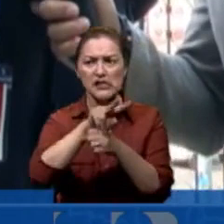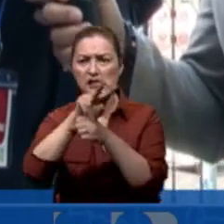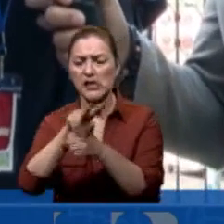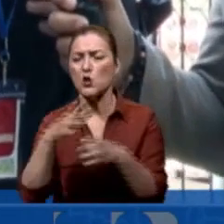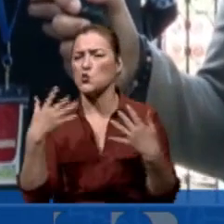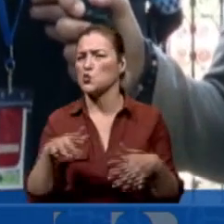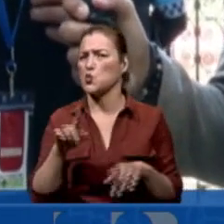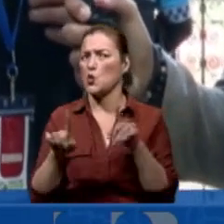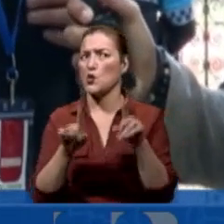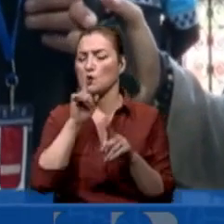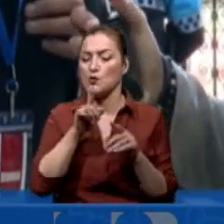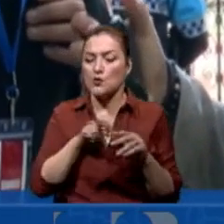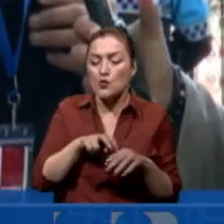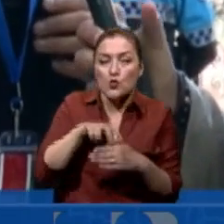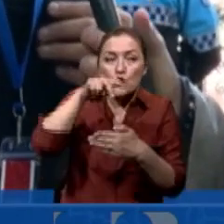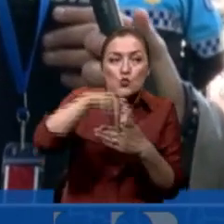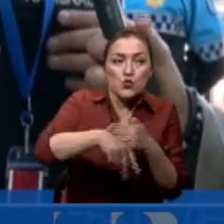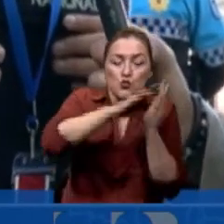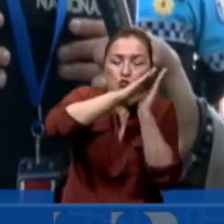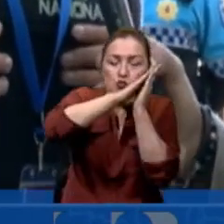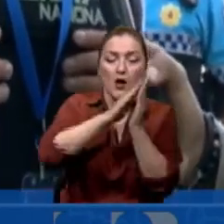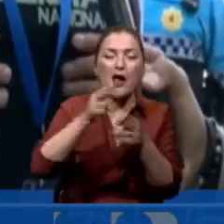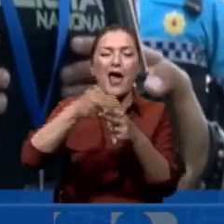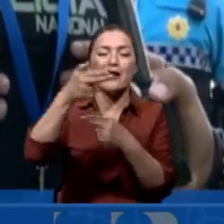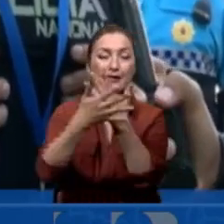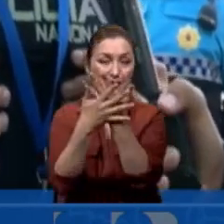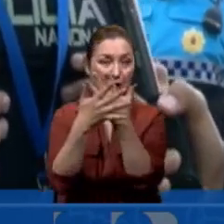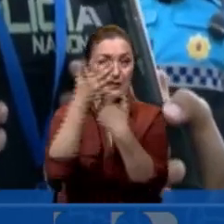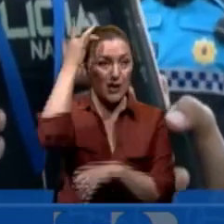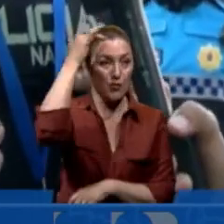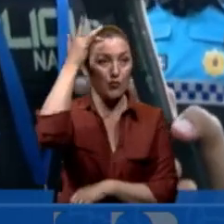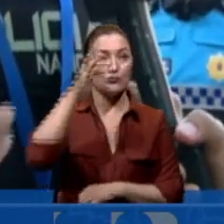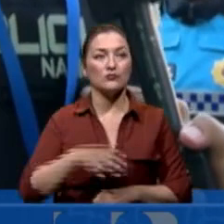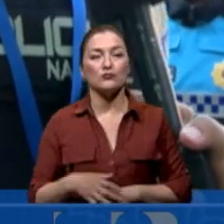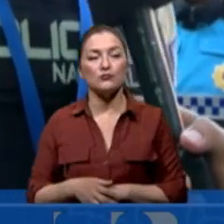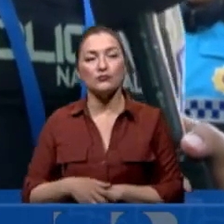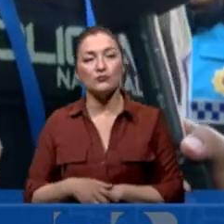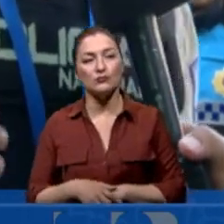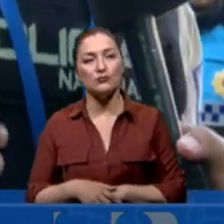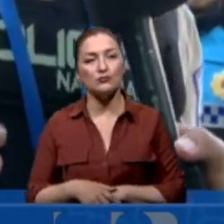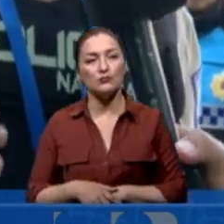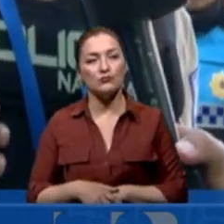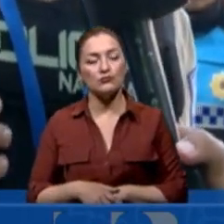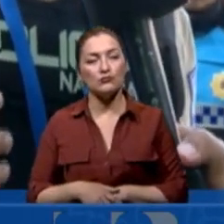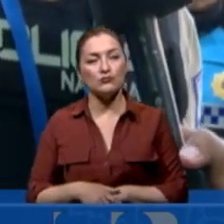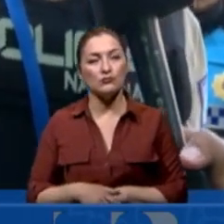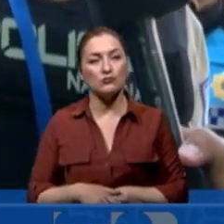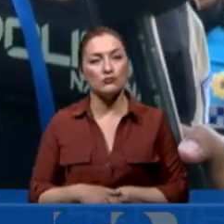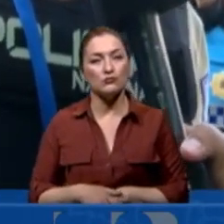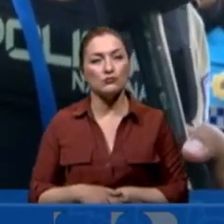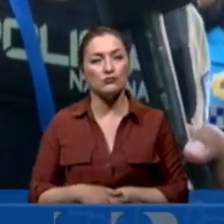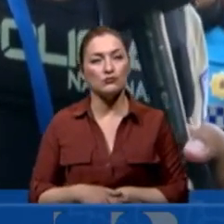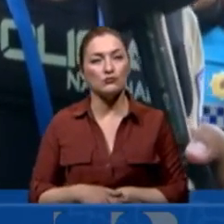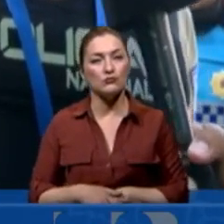está como podemos ver abandonado aquí funcionar el expenal García Moreno eh Lamentablemente obviamente está con